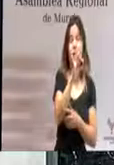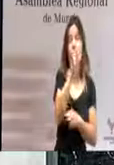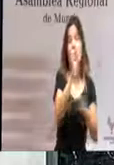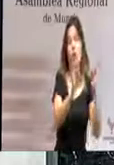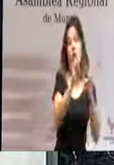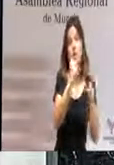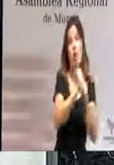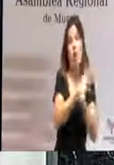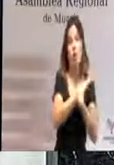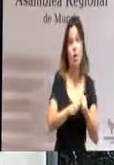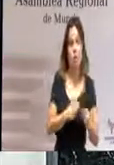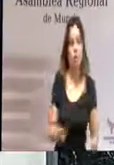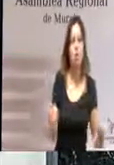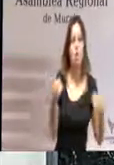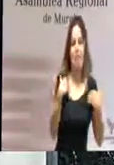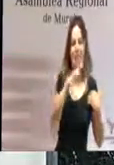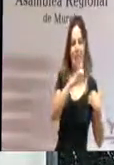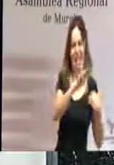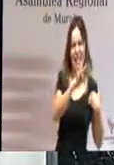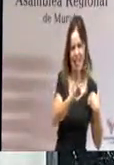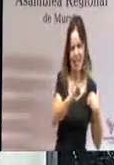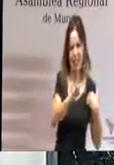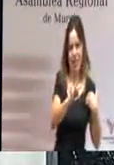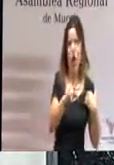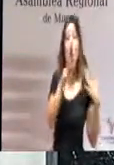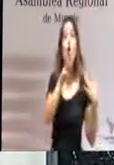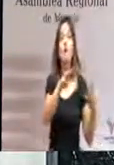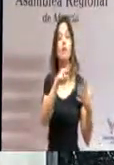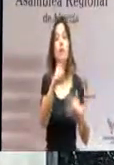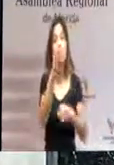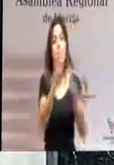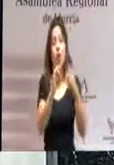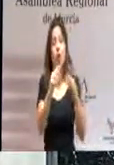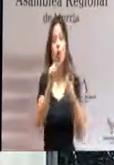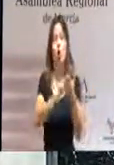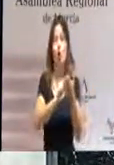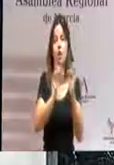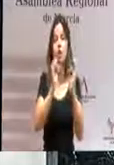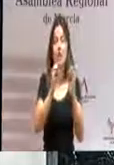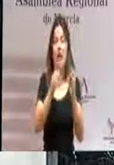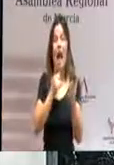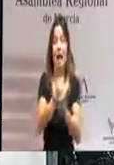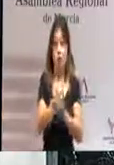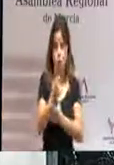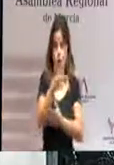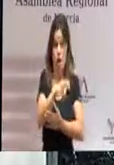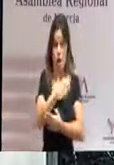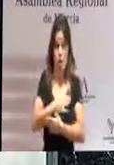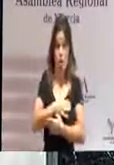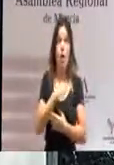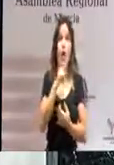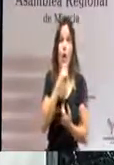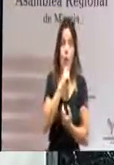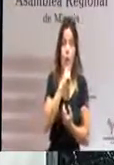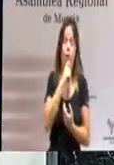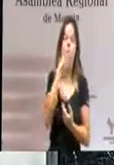empleos temporales en la región? El 86% de los contratos en la agricultura en nuestra región se hacen a través de ATT.